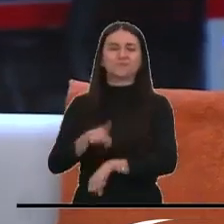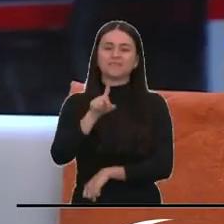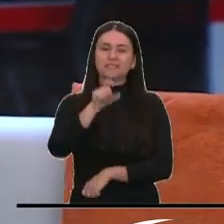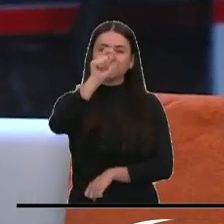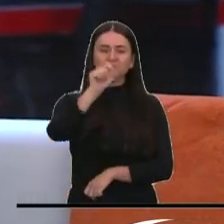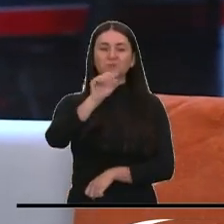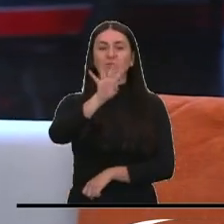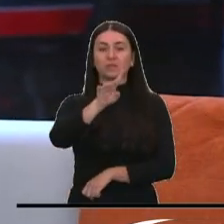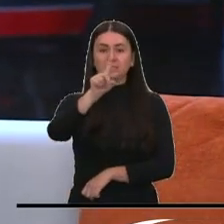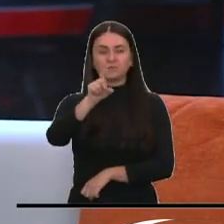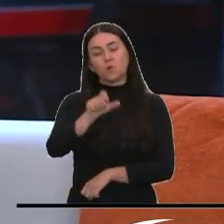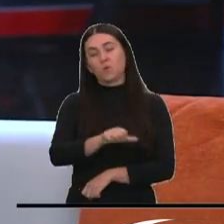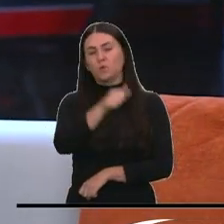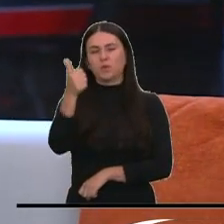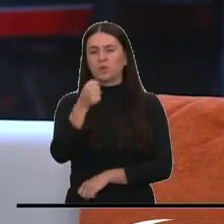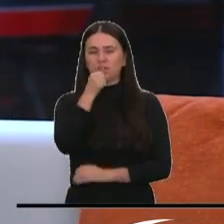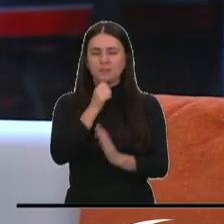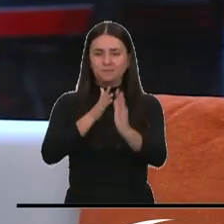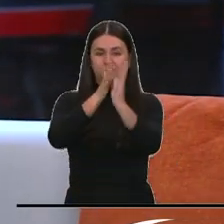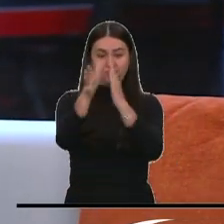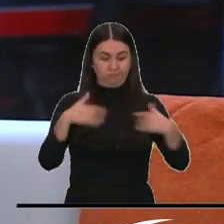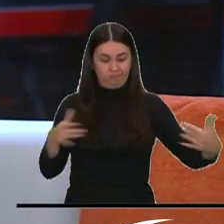Y en otras noticias, en lo ocurrido de este año,